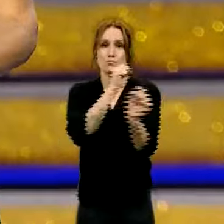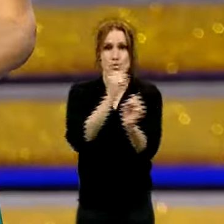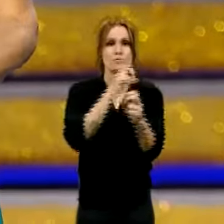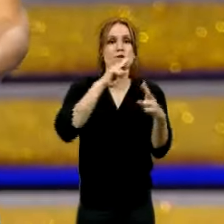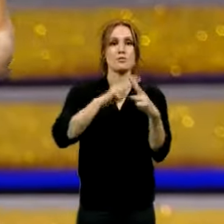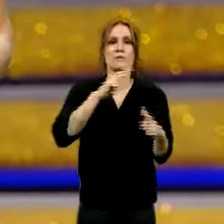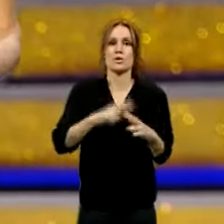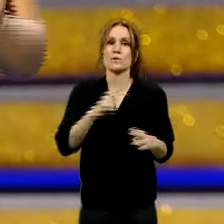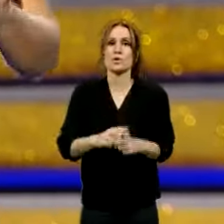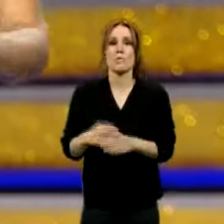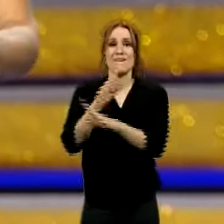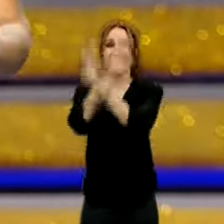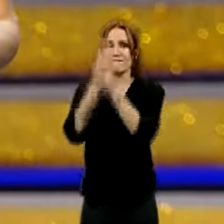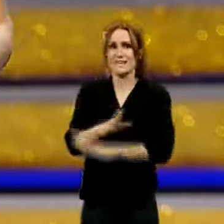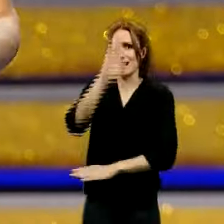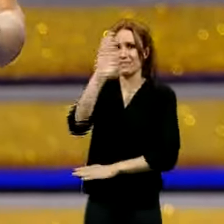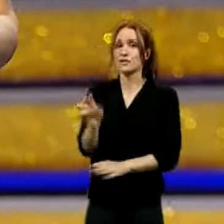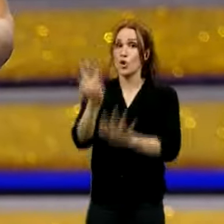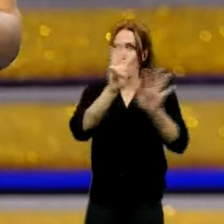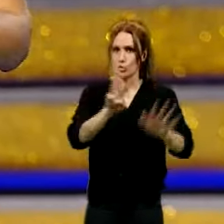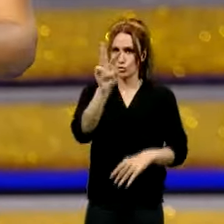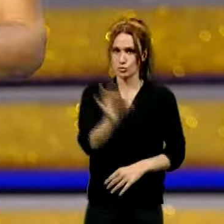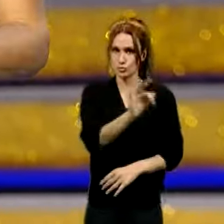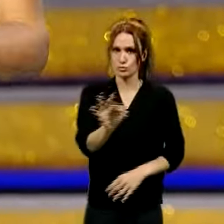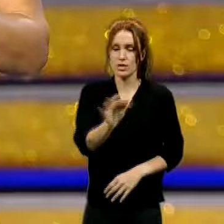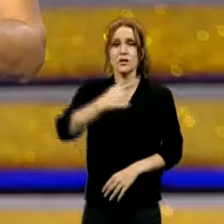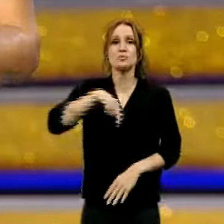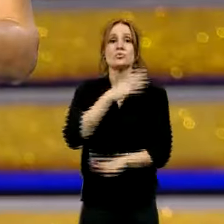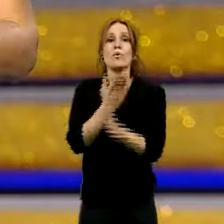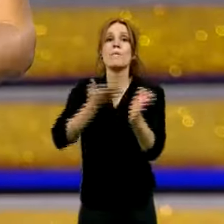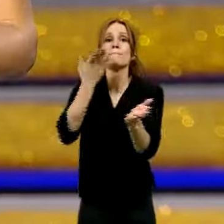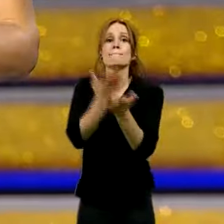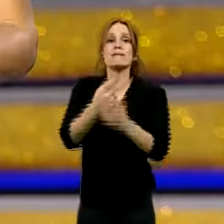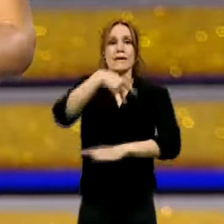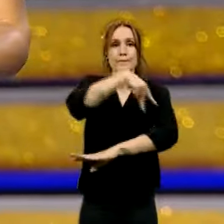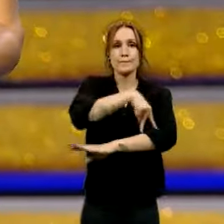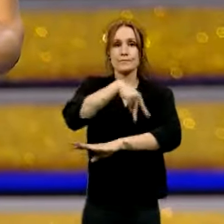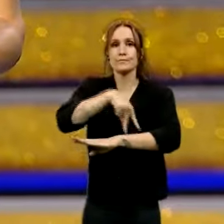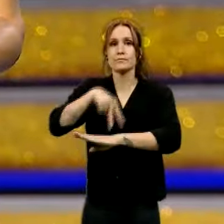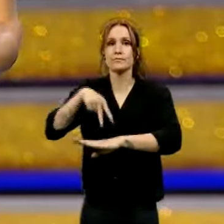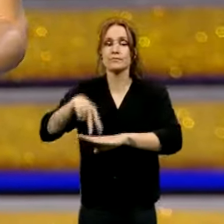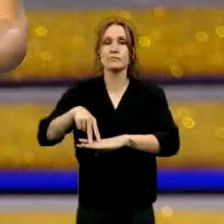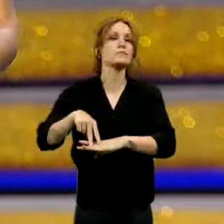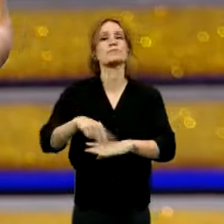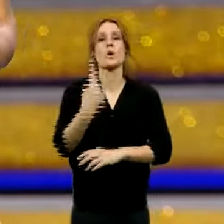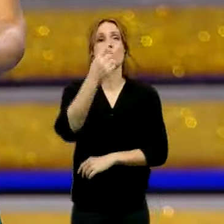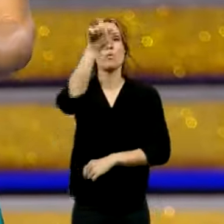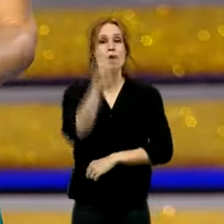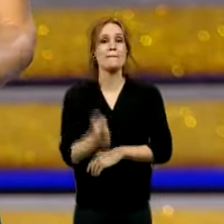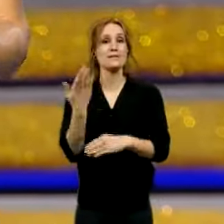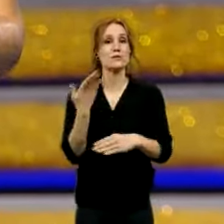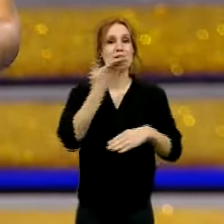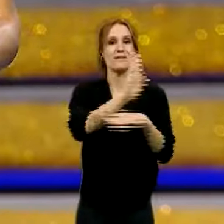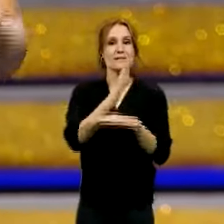pasar directamente a la final, esas ocho murgas, vamos a pedir en el escenario la presencia de un representante de